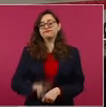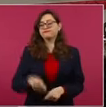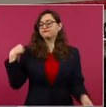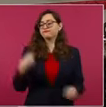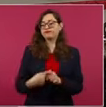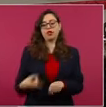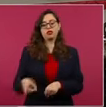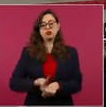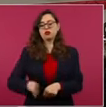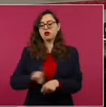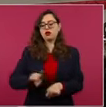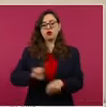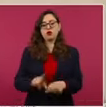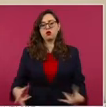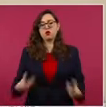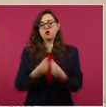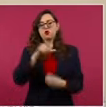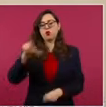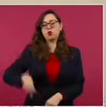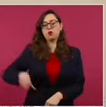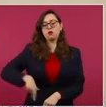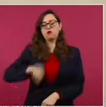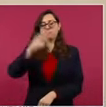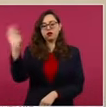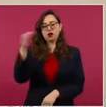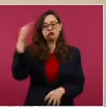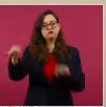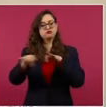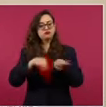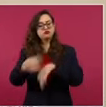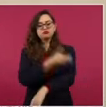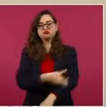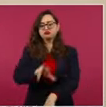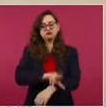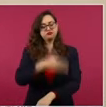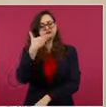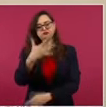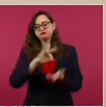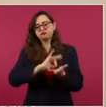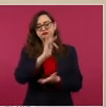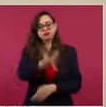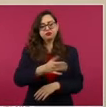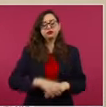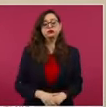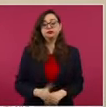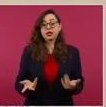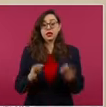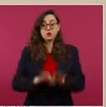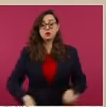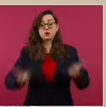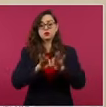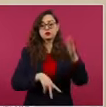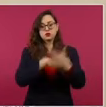para participar en esta conferencia mañanera y en donde habló de los avances del Tren Maya. Vila Dosal expuso que la clave